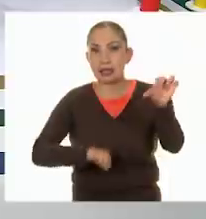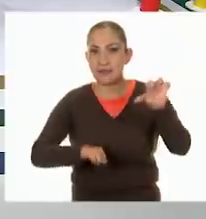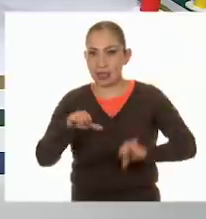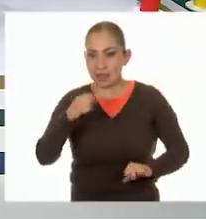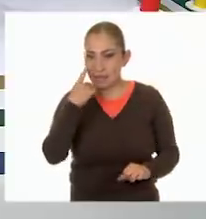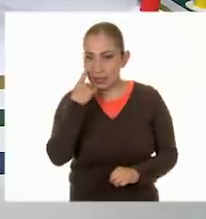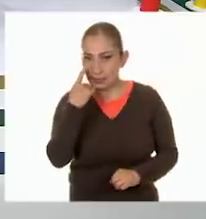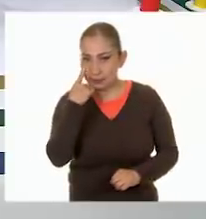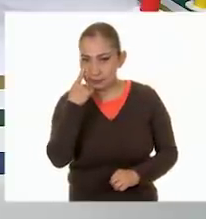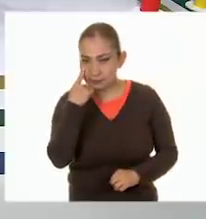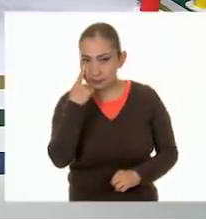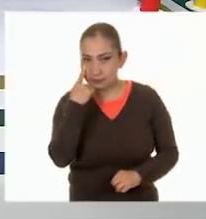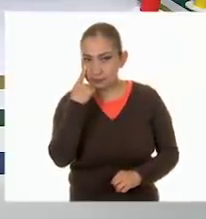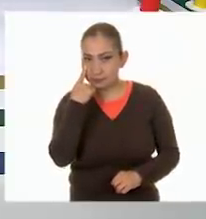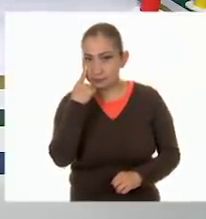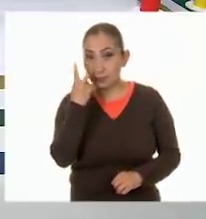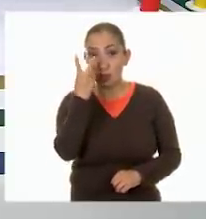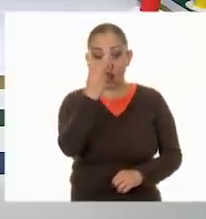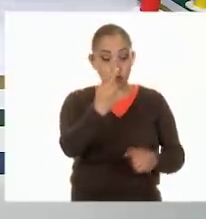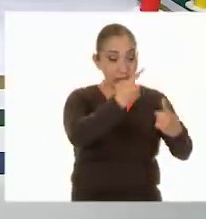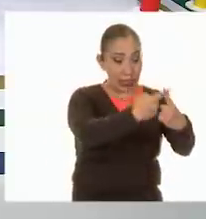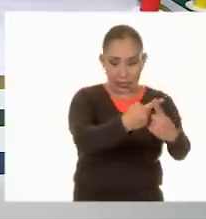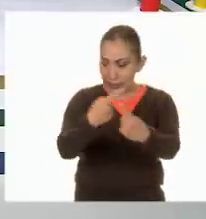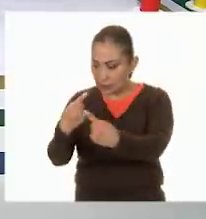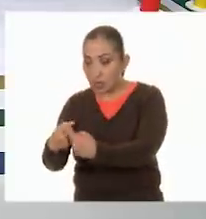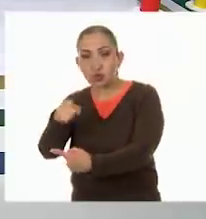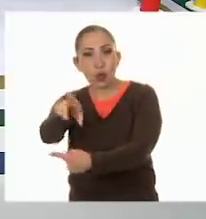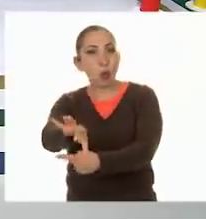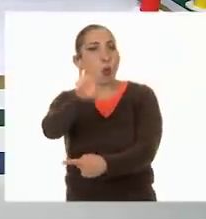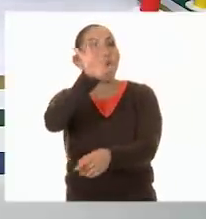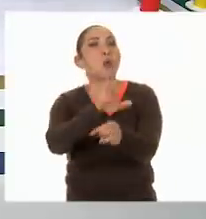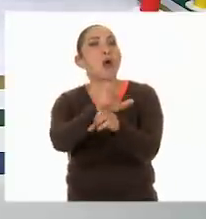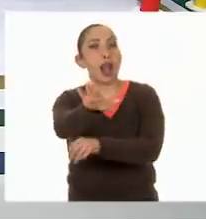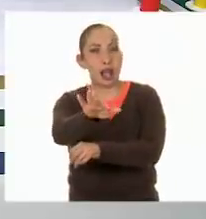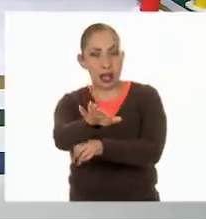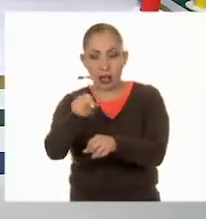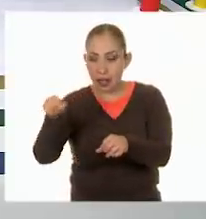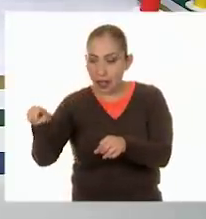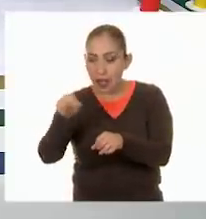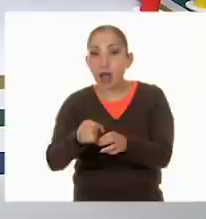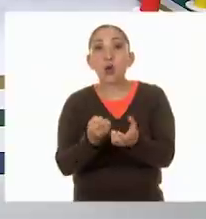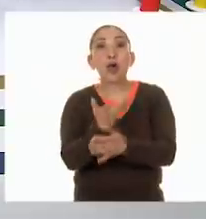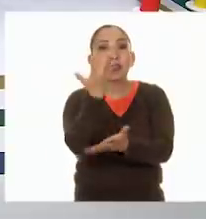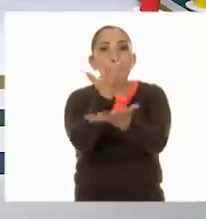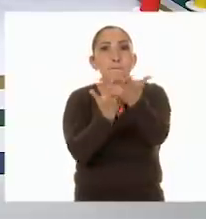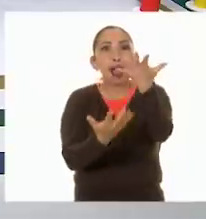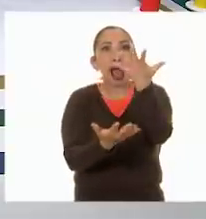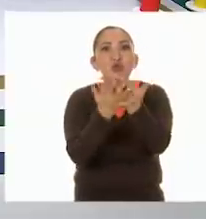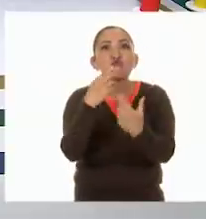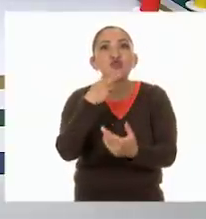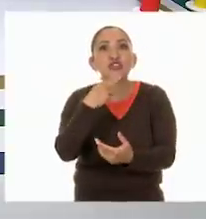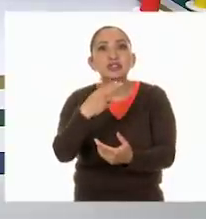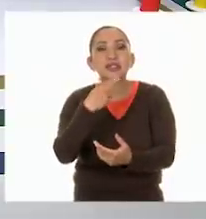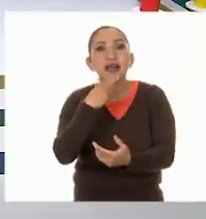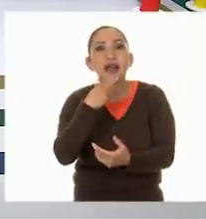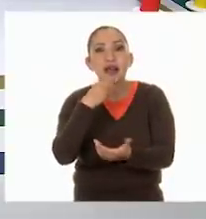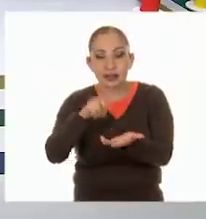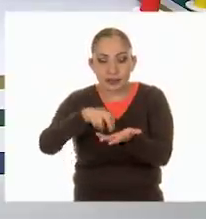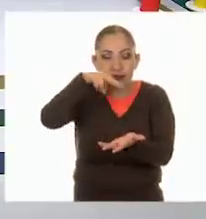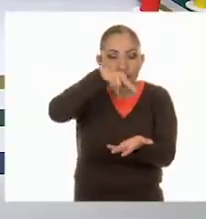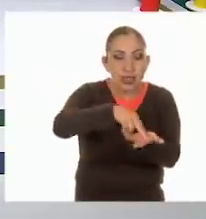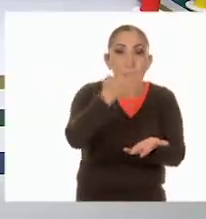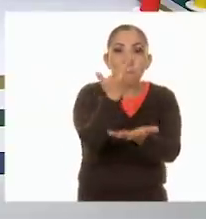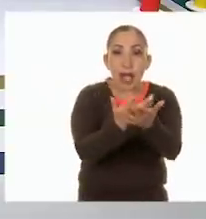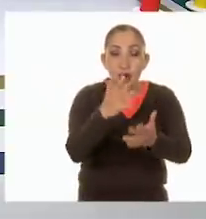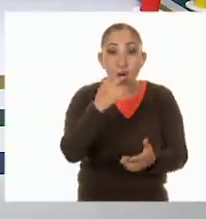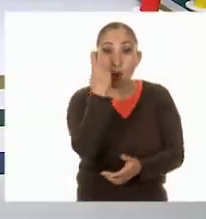dinámica. Dos. Trazamos uno, dos X en las hojas y estas te van a indicar cuántas manos debes apoyar después de cada salto.